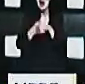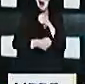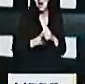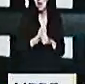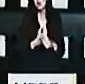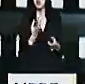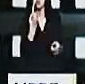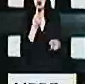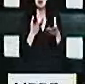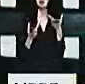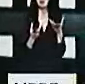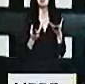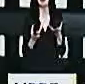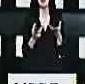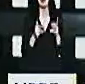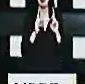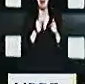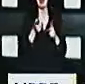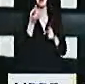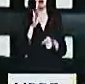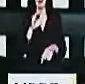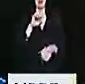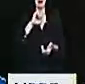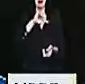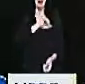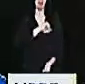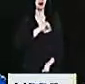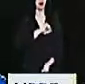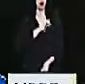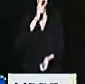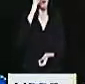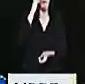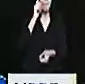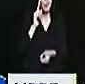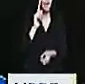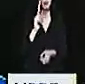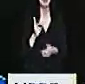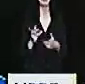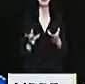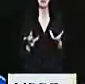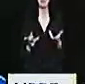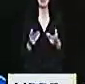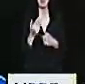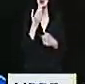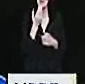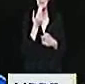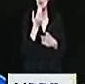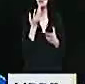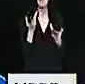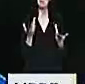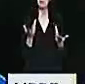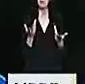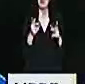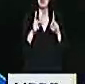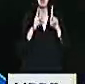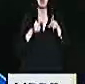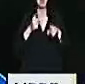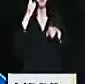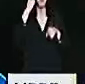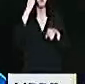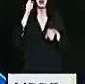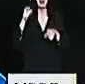Entonces, ese tipo de cosas hay que concentrarlas. Pero en la concentración tengo que resolver los temas logísticos para que ya